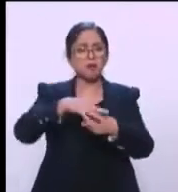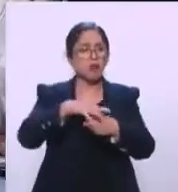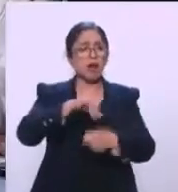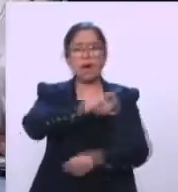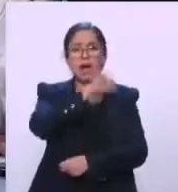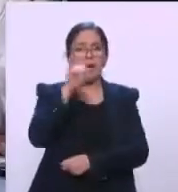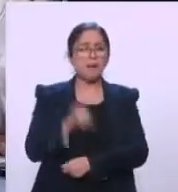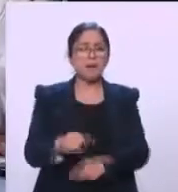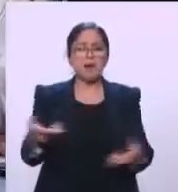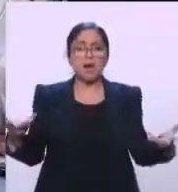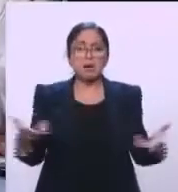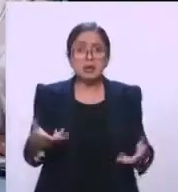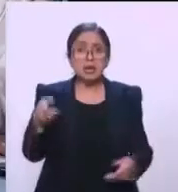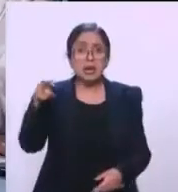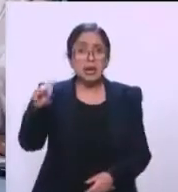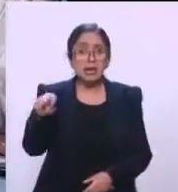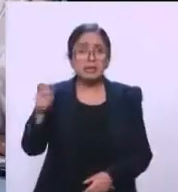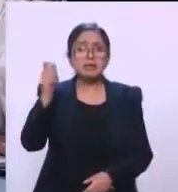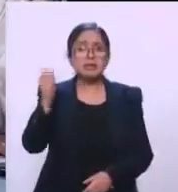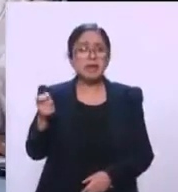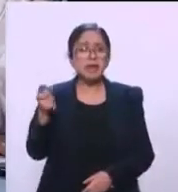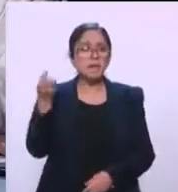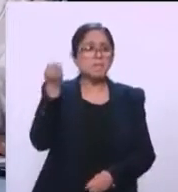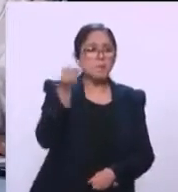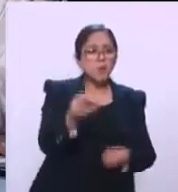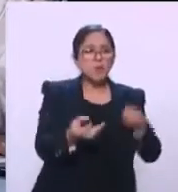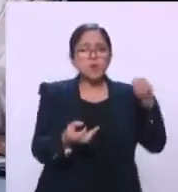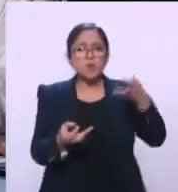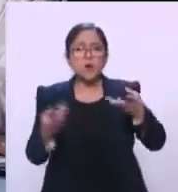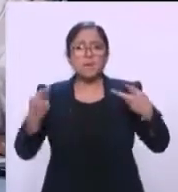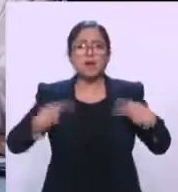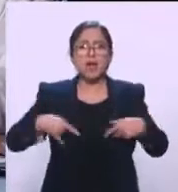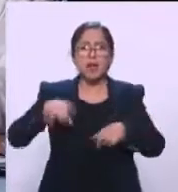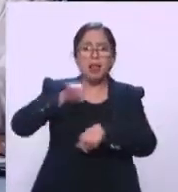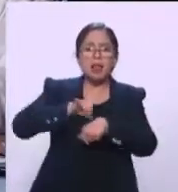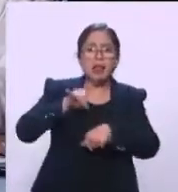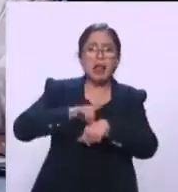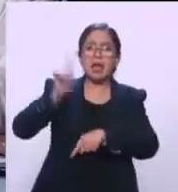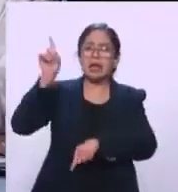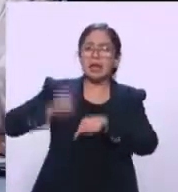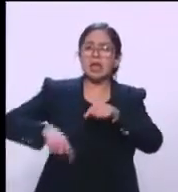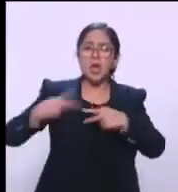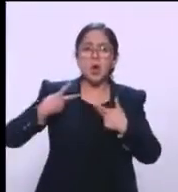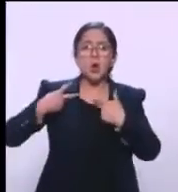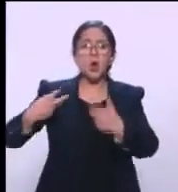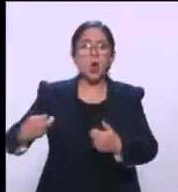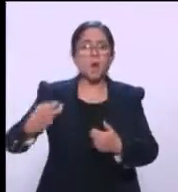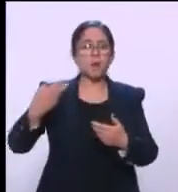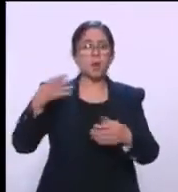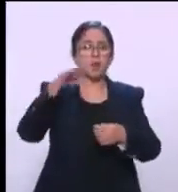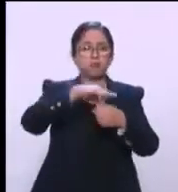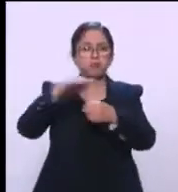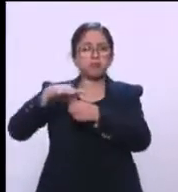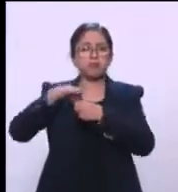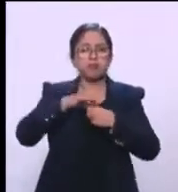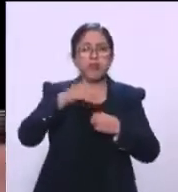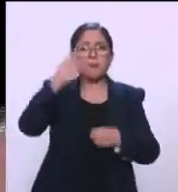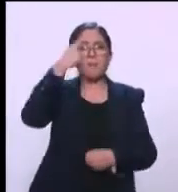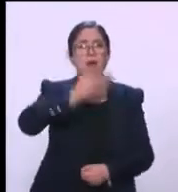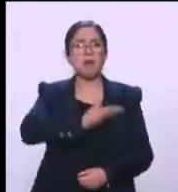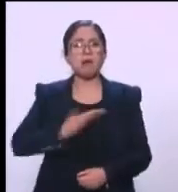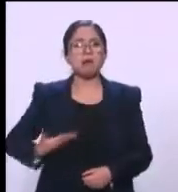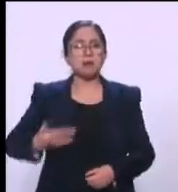hacerlo. Ya empezando a sembrar esta noción de el robo de la elección que viene poniendo